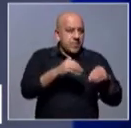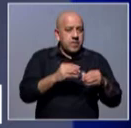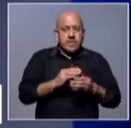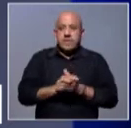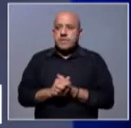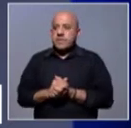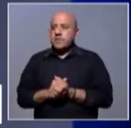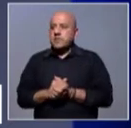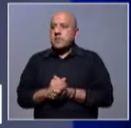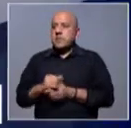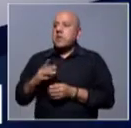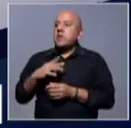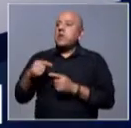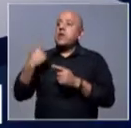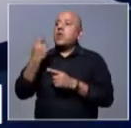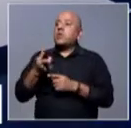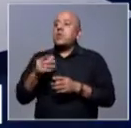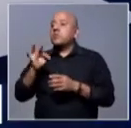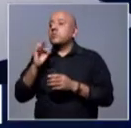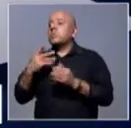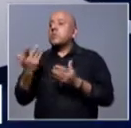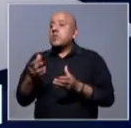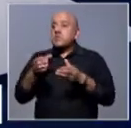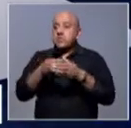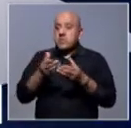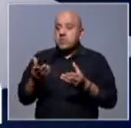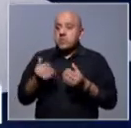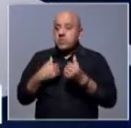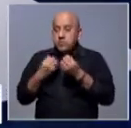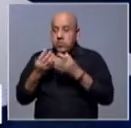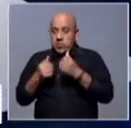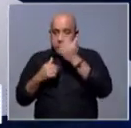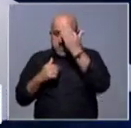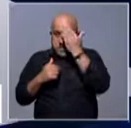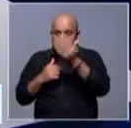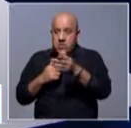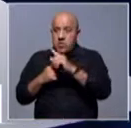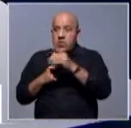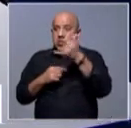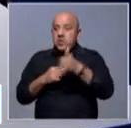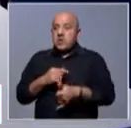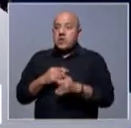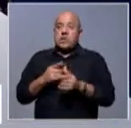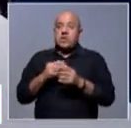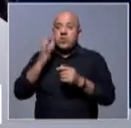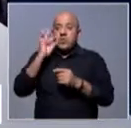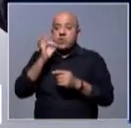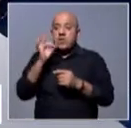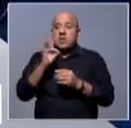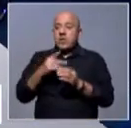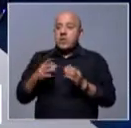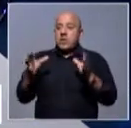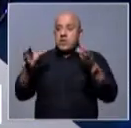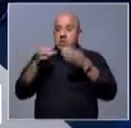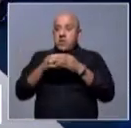haber y cuál es la otra opción porque el frente amplio hoy no tiene posibilidades de conformar una coalición salvo que